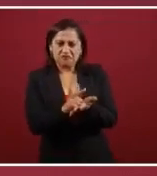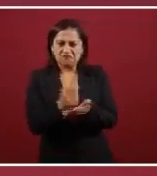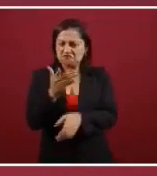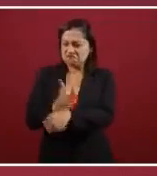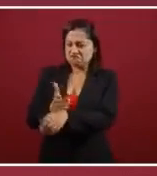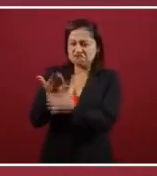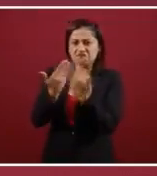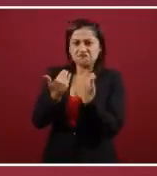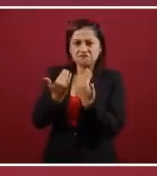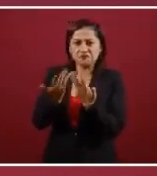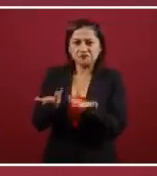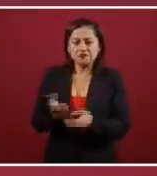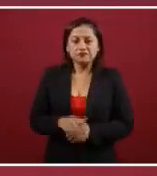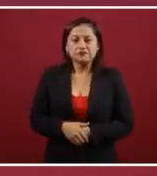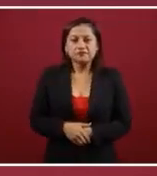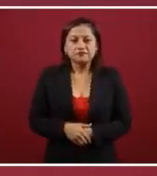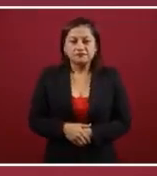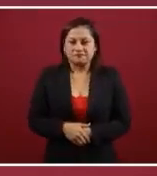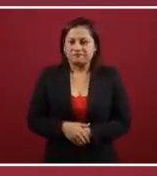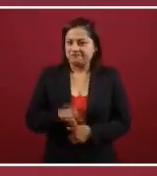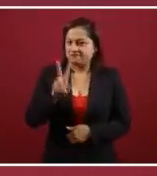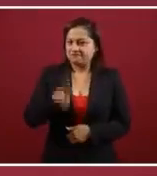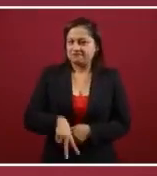Toda una faramalla,